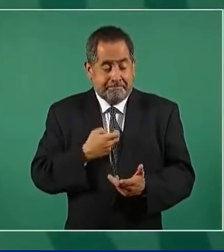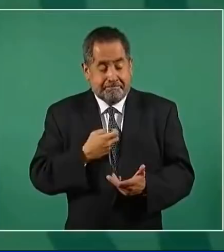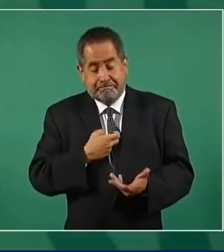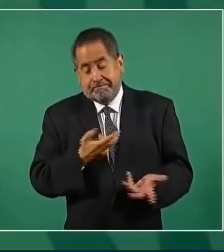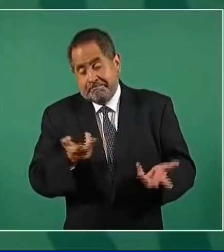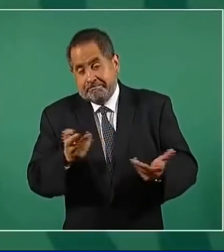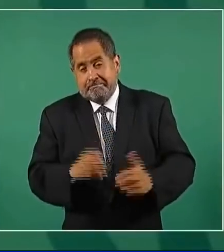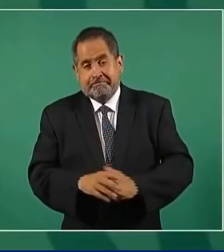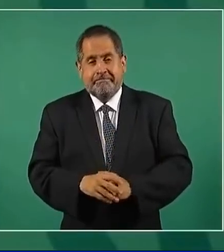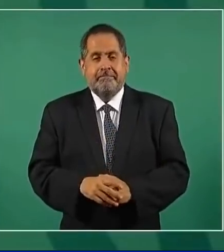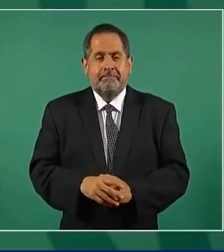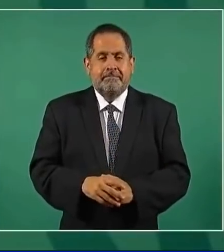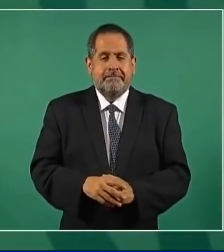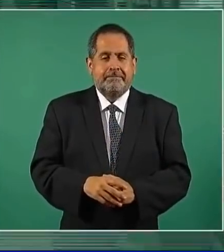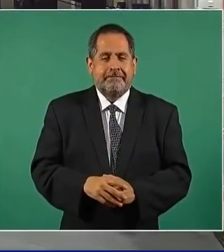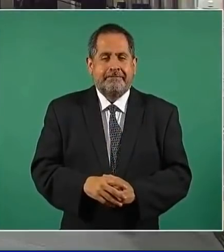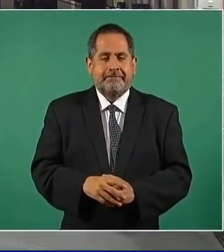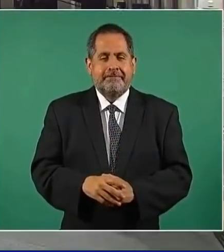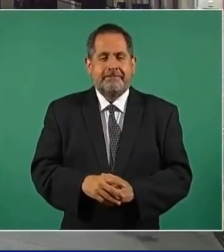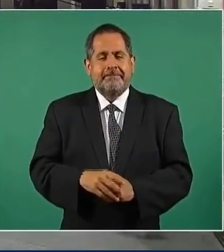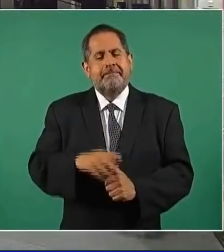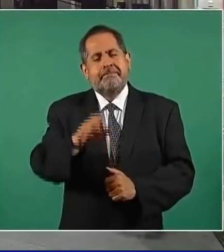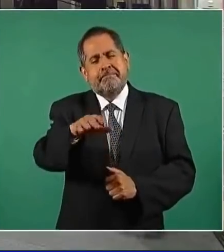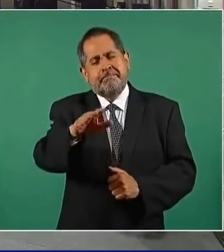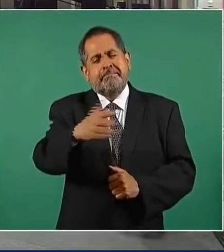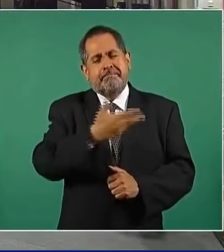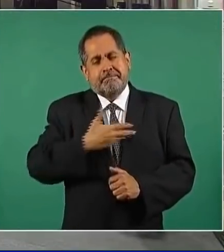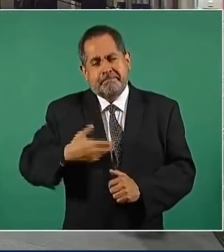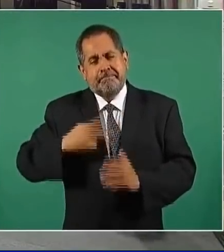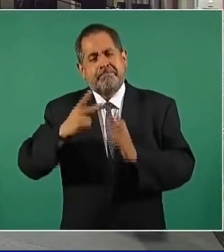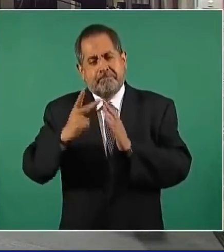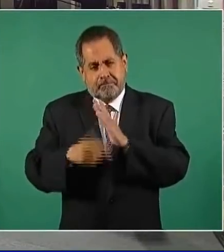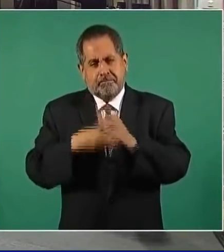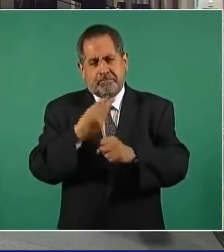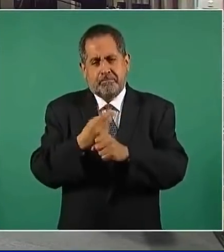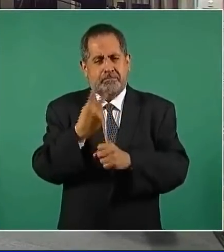el presidente retomó la segunda sugerencia y las propuestas que usted hizo